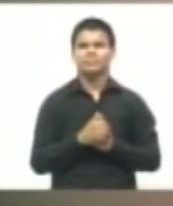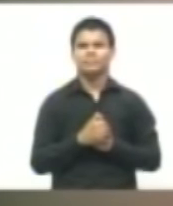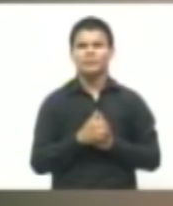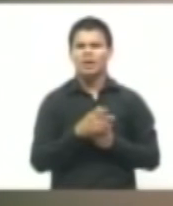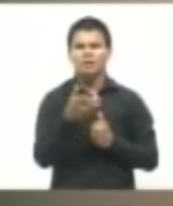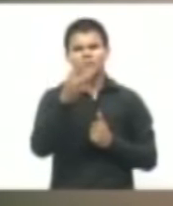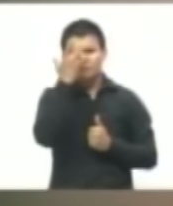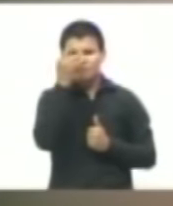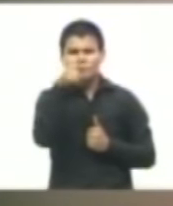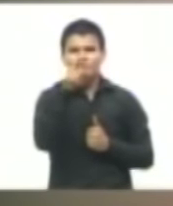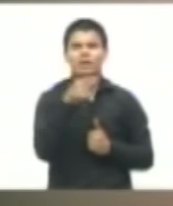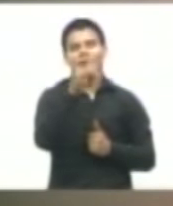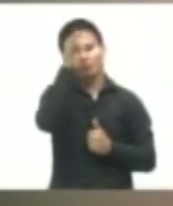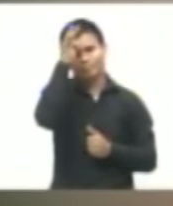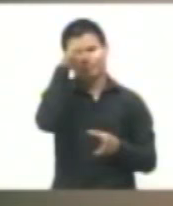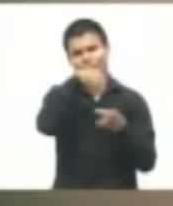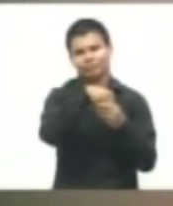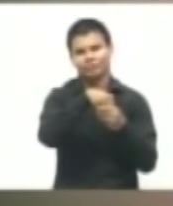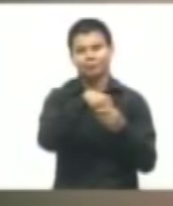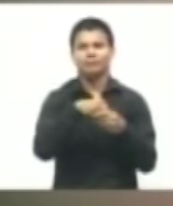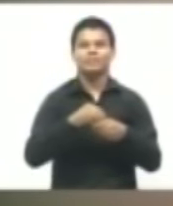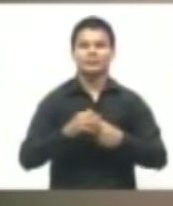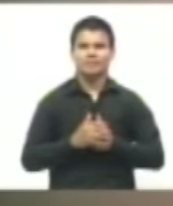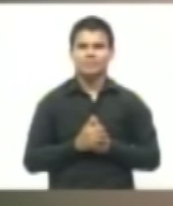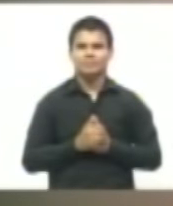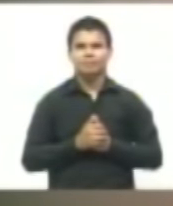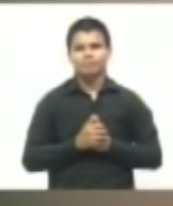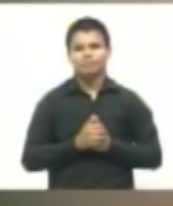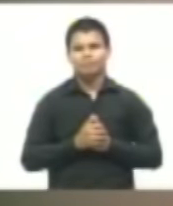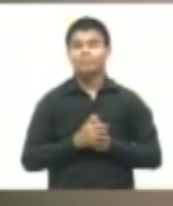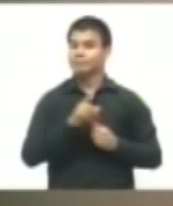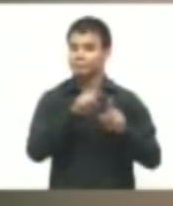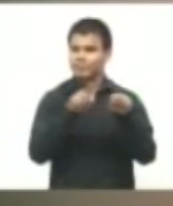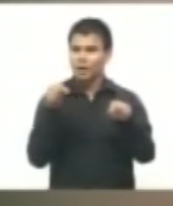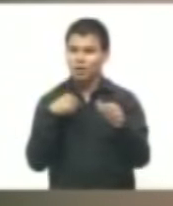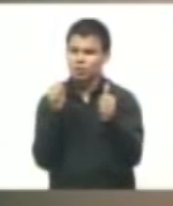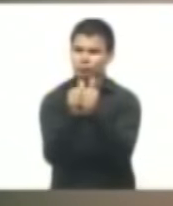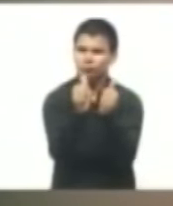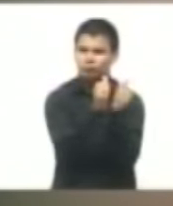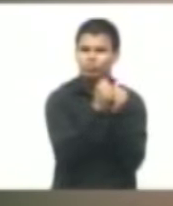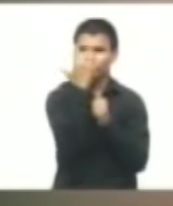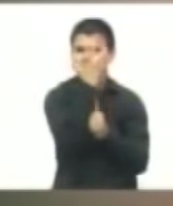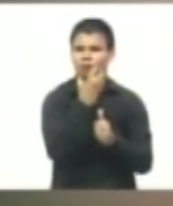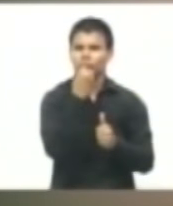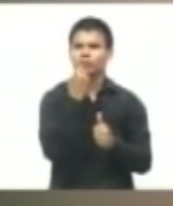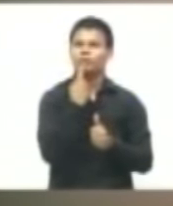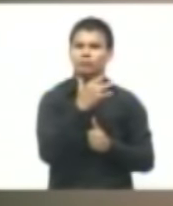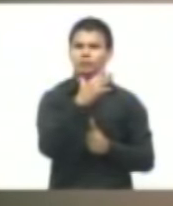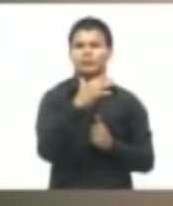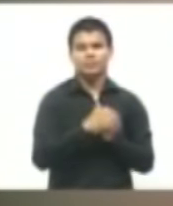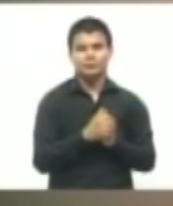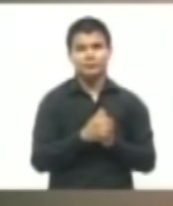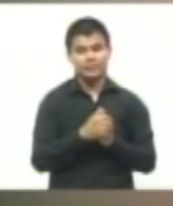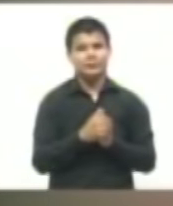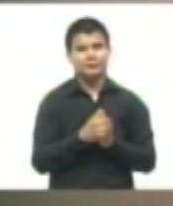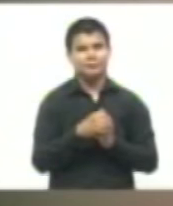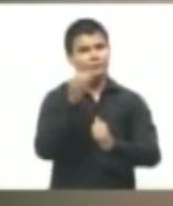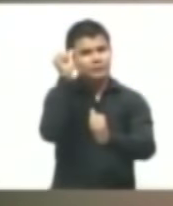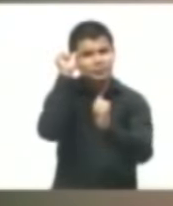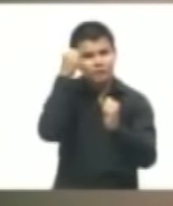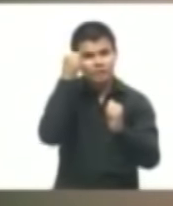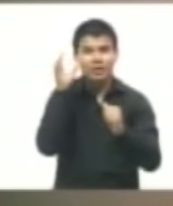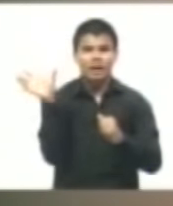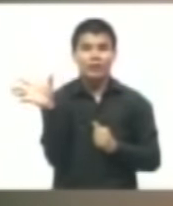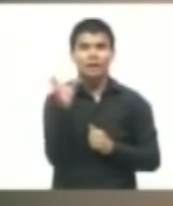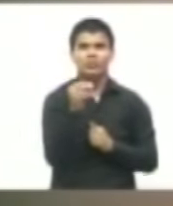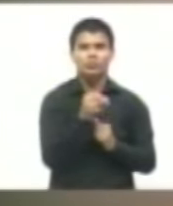hospitalizado por quebrantos de salud, y demás familiares y amigos también la acompañan en este momento tan bonito en su cumpleaños. Cabe notar que son pocos en el